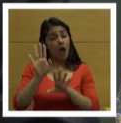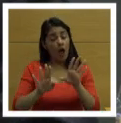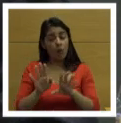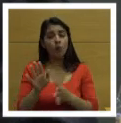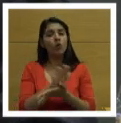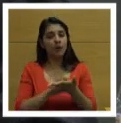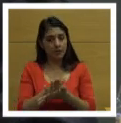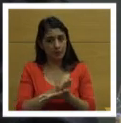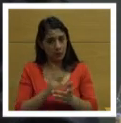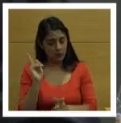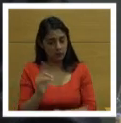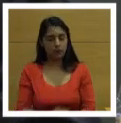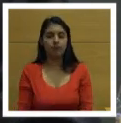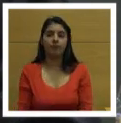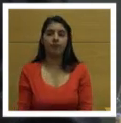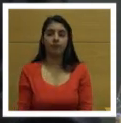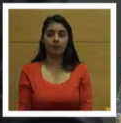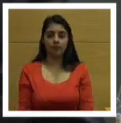reglas.